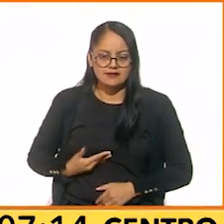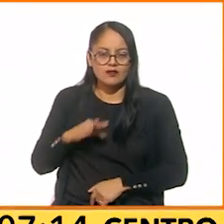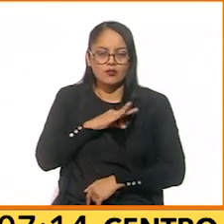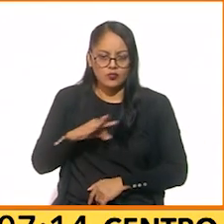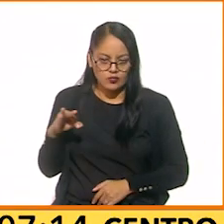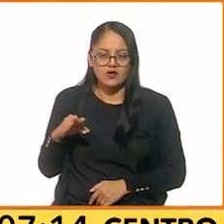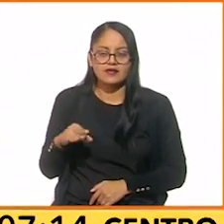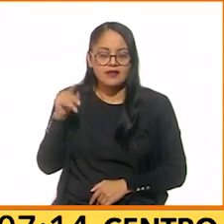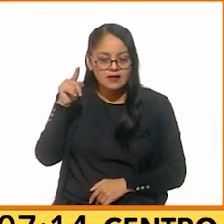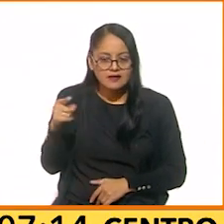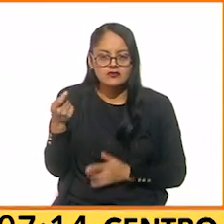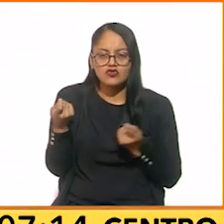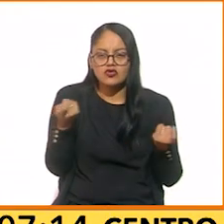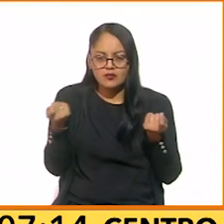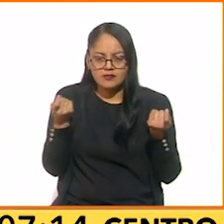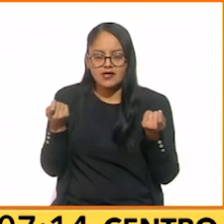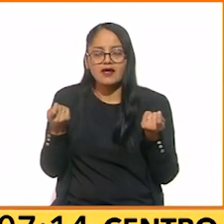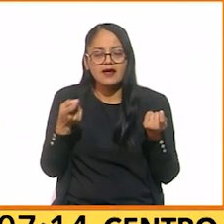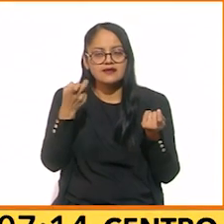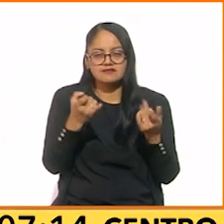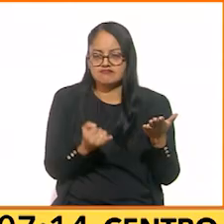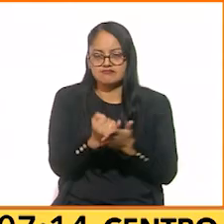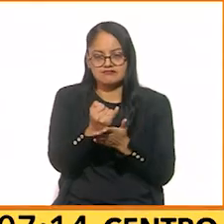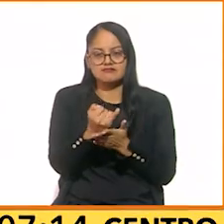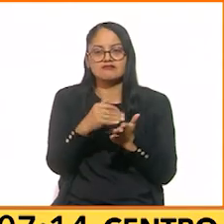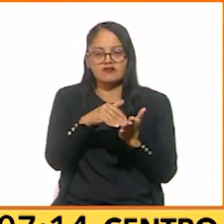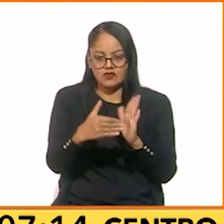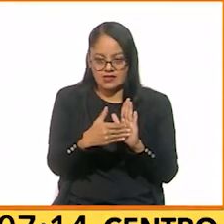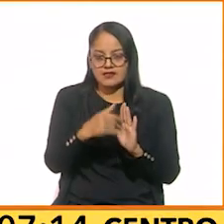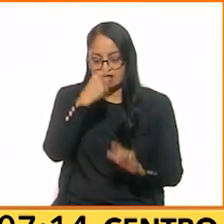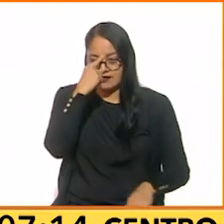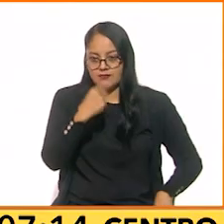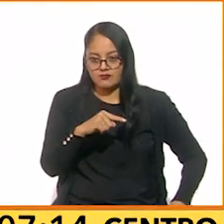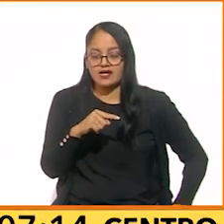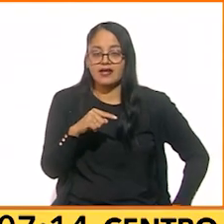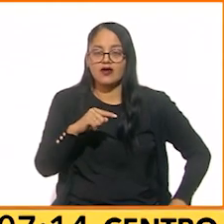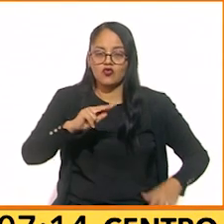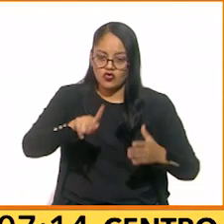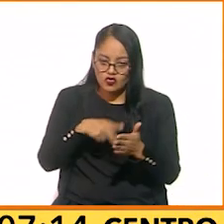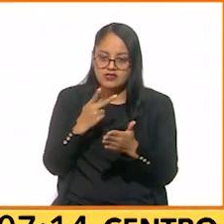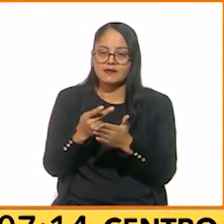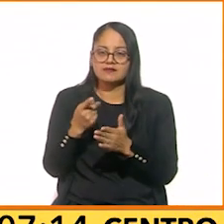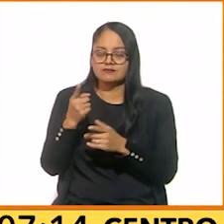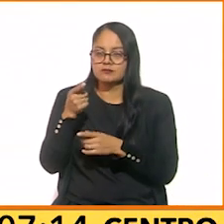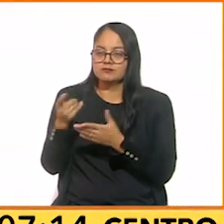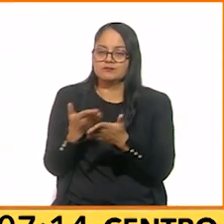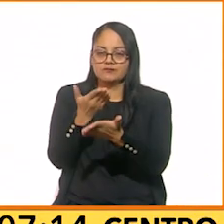el conocimiento y el dominio que tiene, pueda tomar esta decisión estratégica y legislar muy pronto, o enviar una